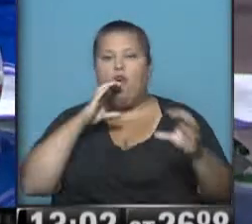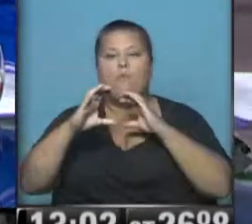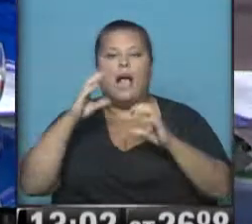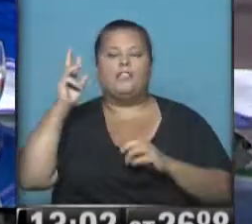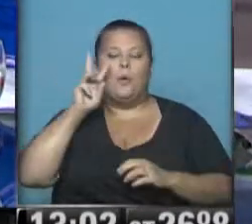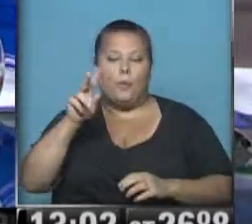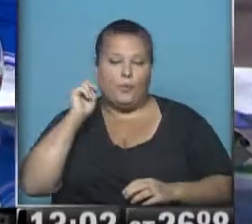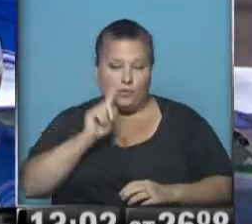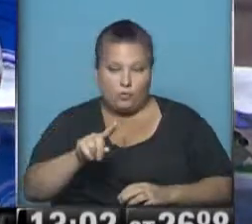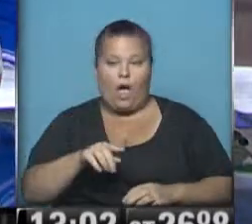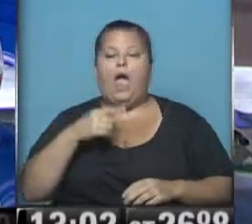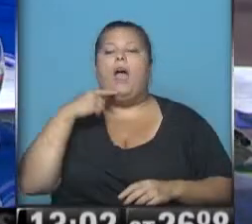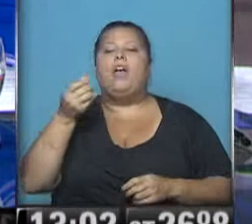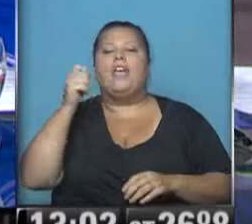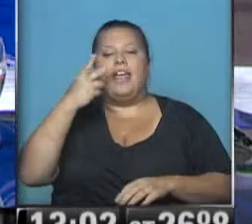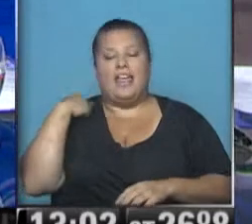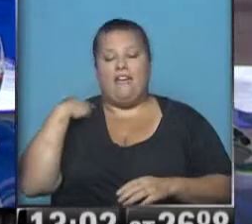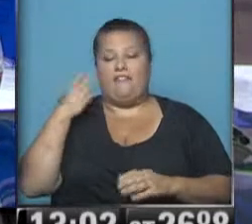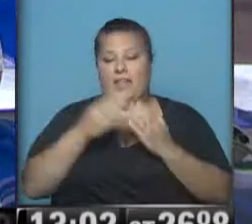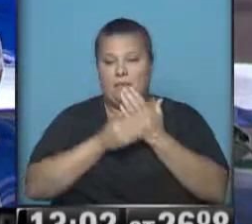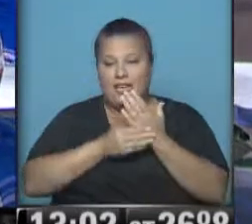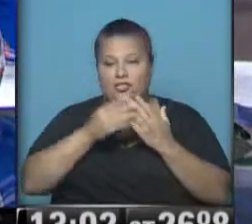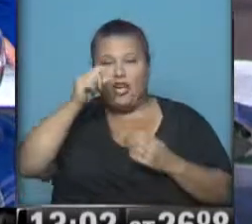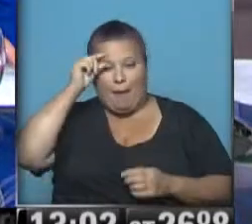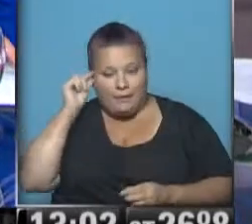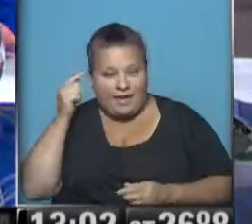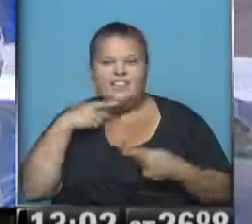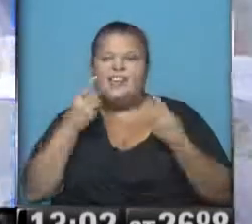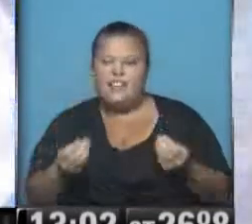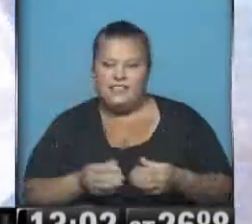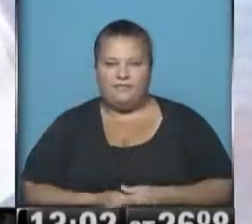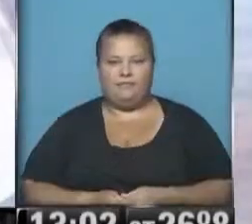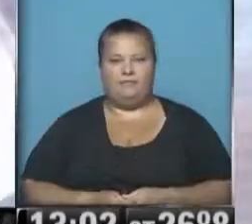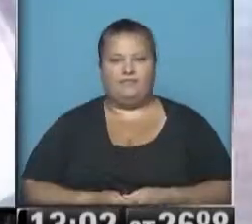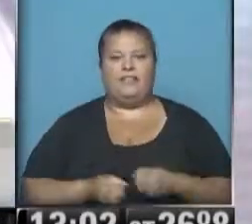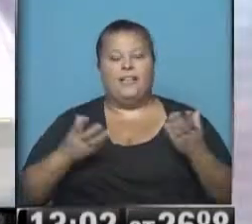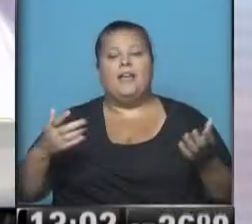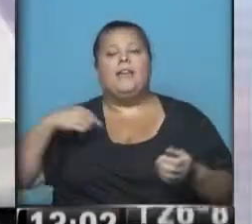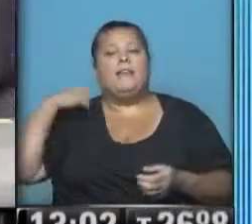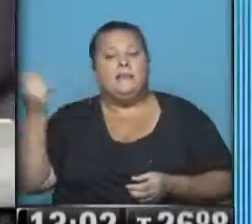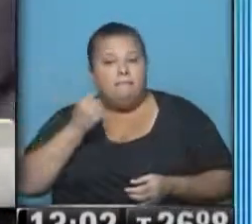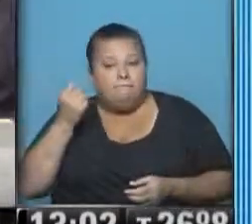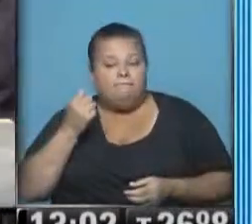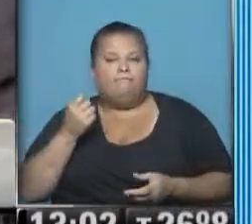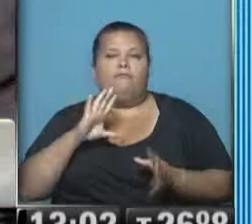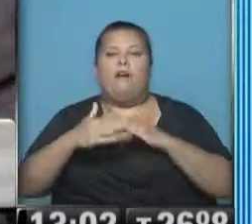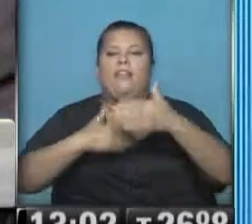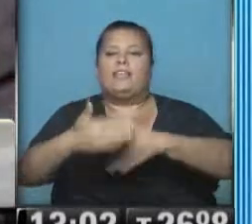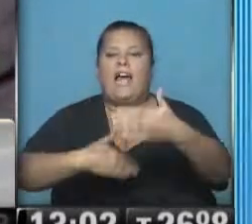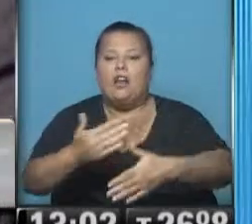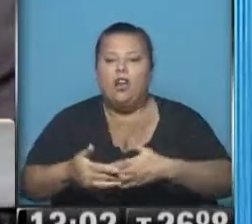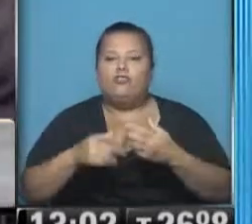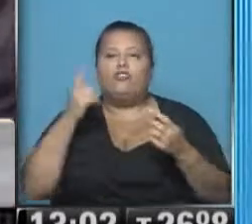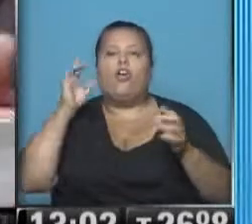Comunicación Audiovisual. Lo está encabezando el jefe de gabinete, Jorge Capitanich. Lo escuchamos. Digital. Pretendemos un desarrollo de la